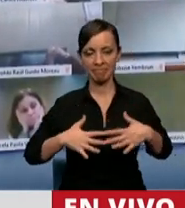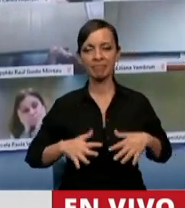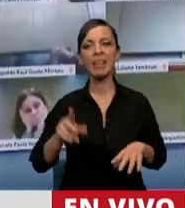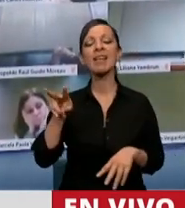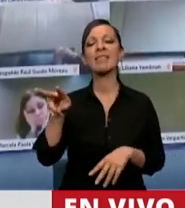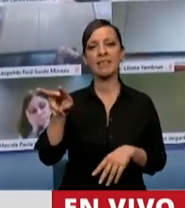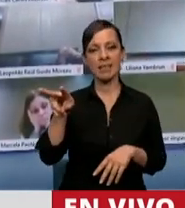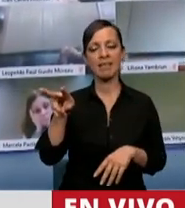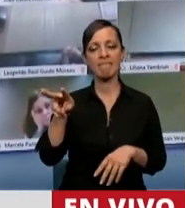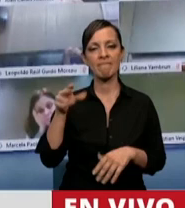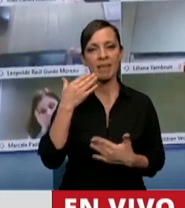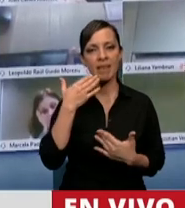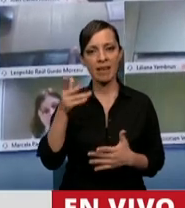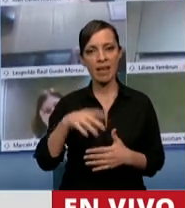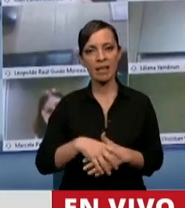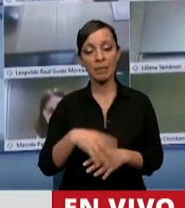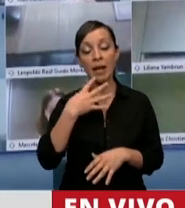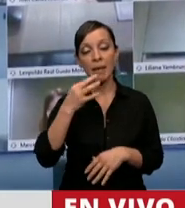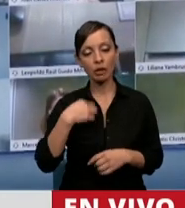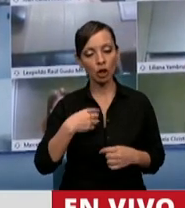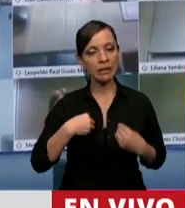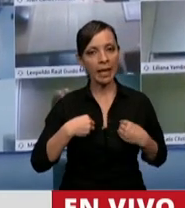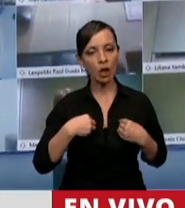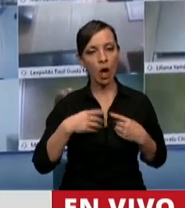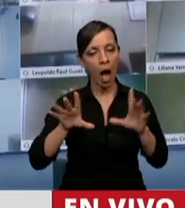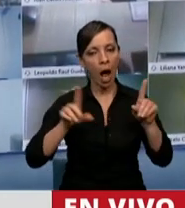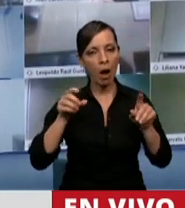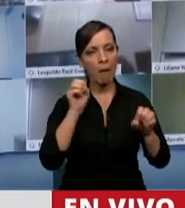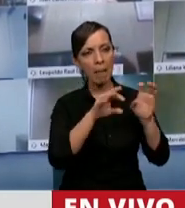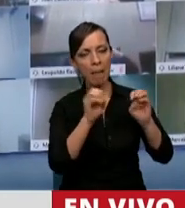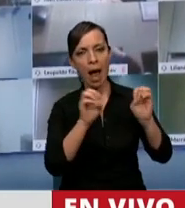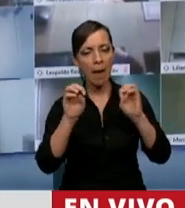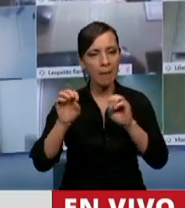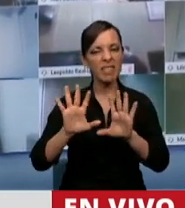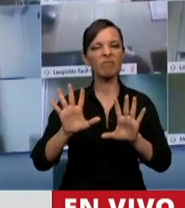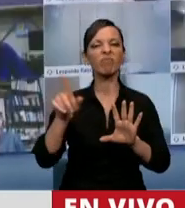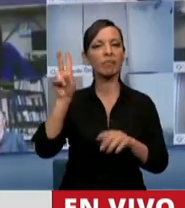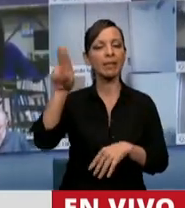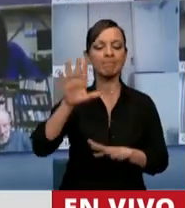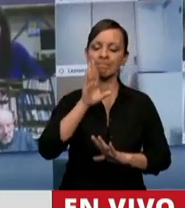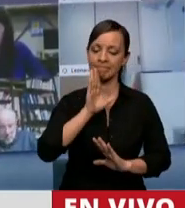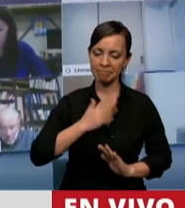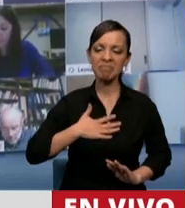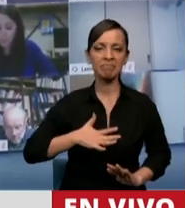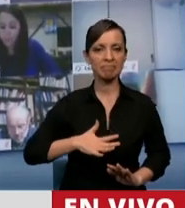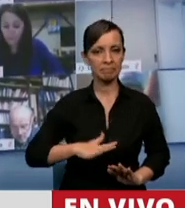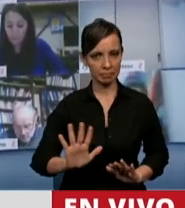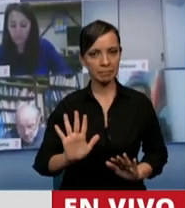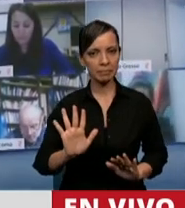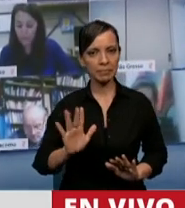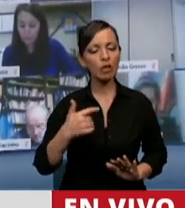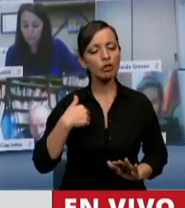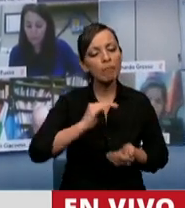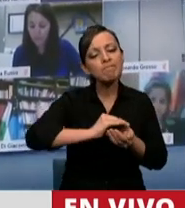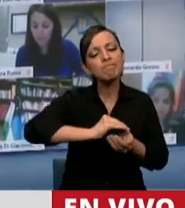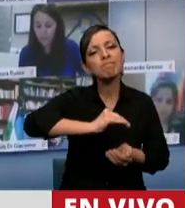escuchar algunos agravios que lo siento y bueno será me he criado